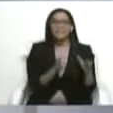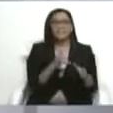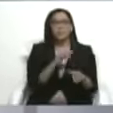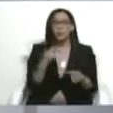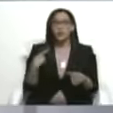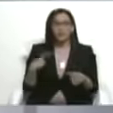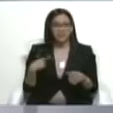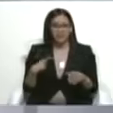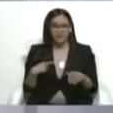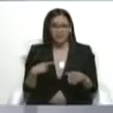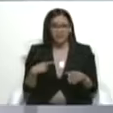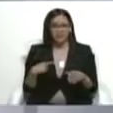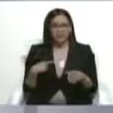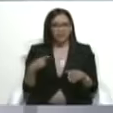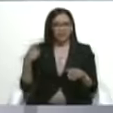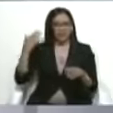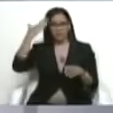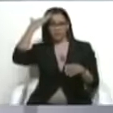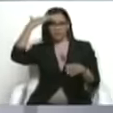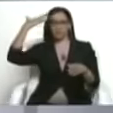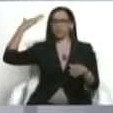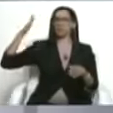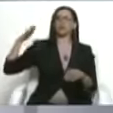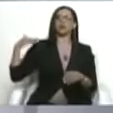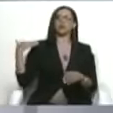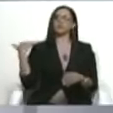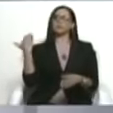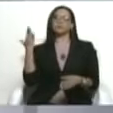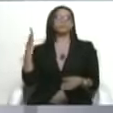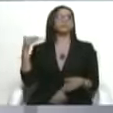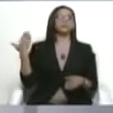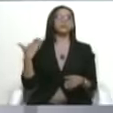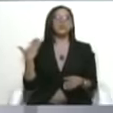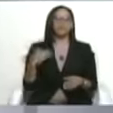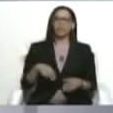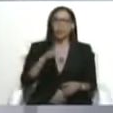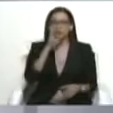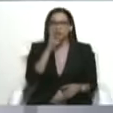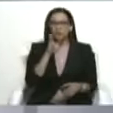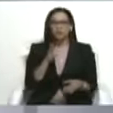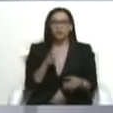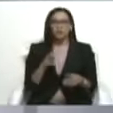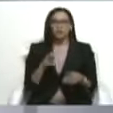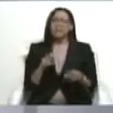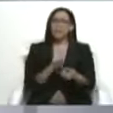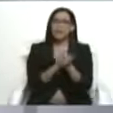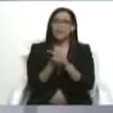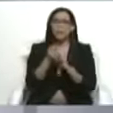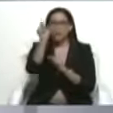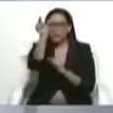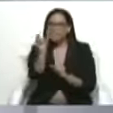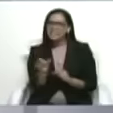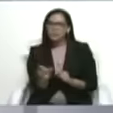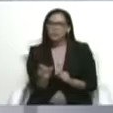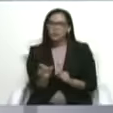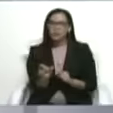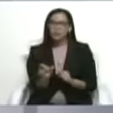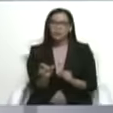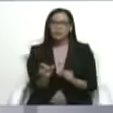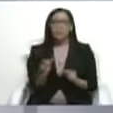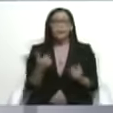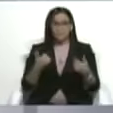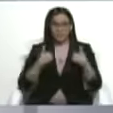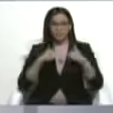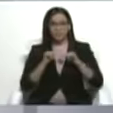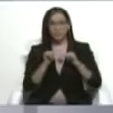tiene, y el delirio de grandeza es tan increíble que la convierte en una persona para sí